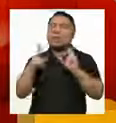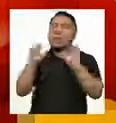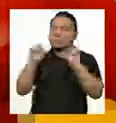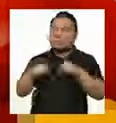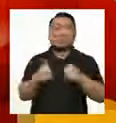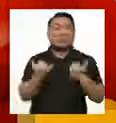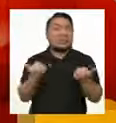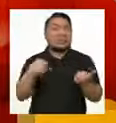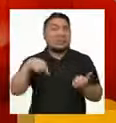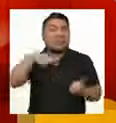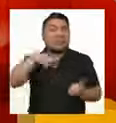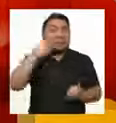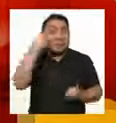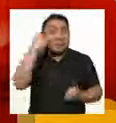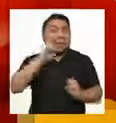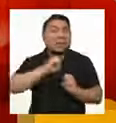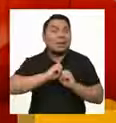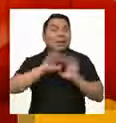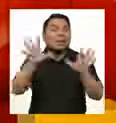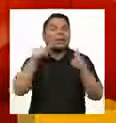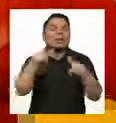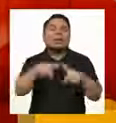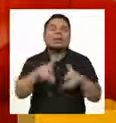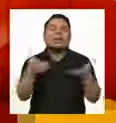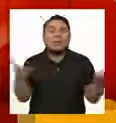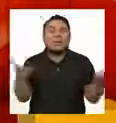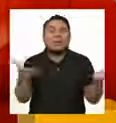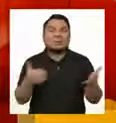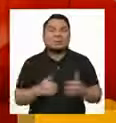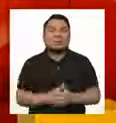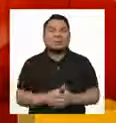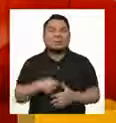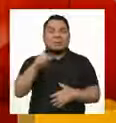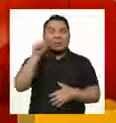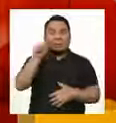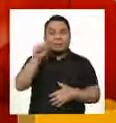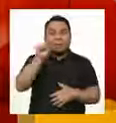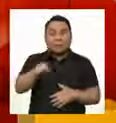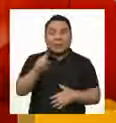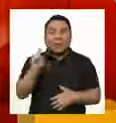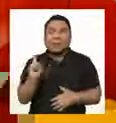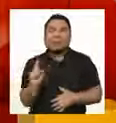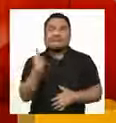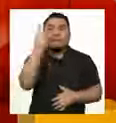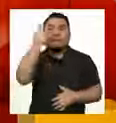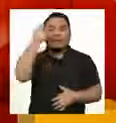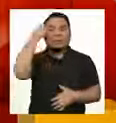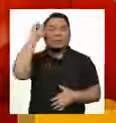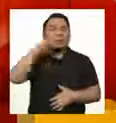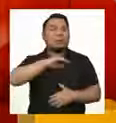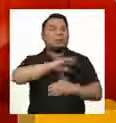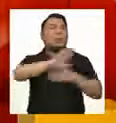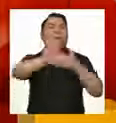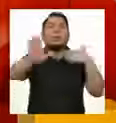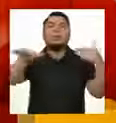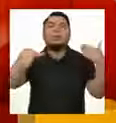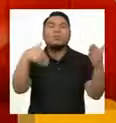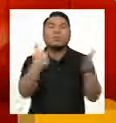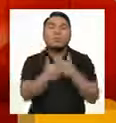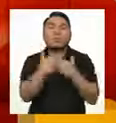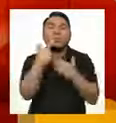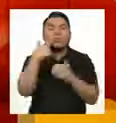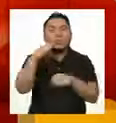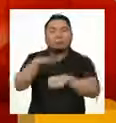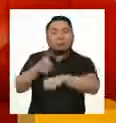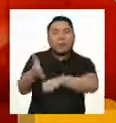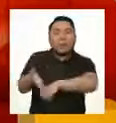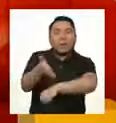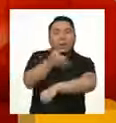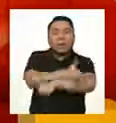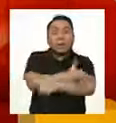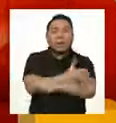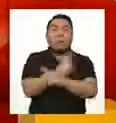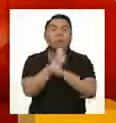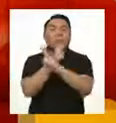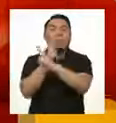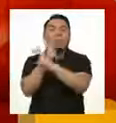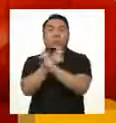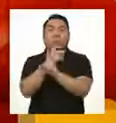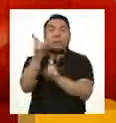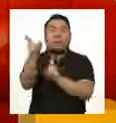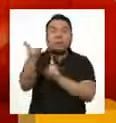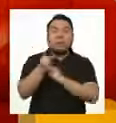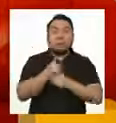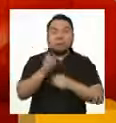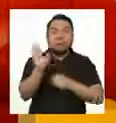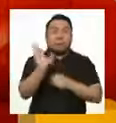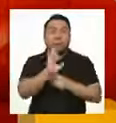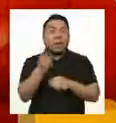tener bien claro en esta pandemia es lo siguiente. Lo primordial es tomar todas las precauciones para evitar el contagio